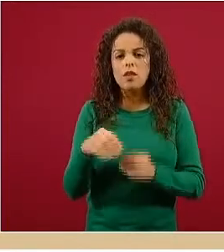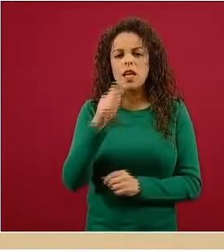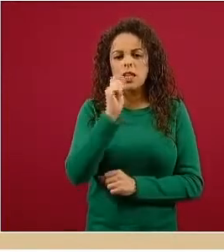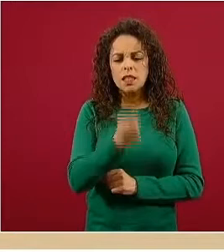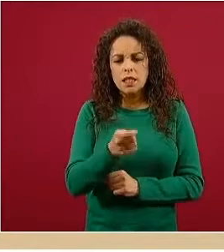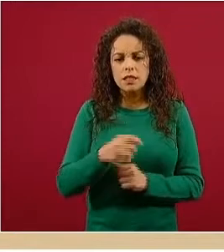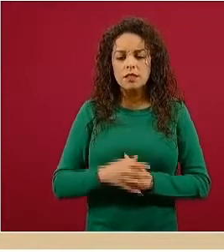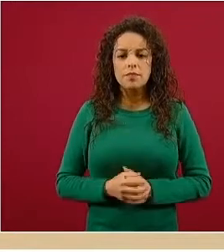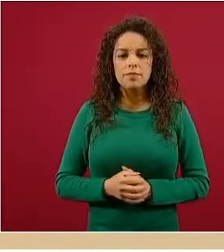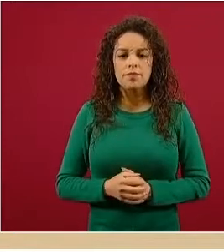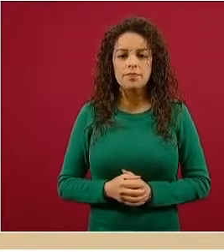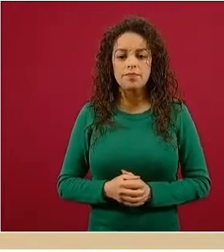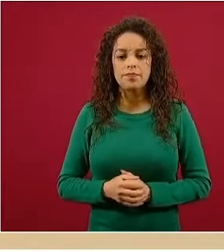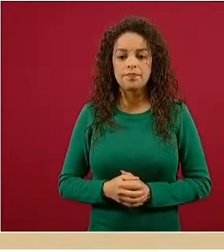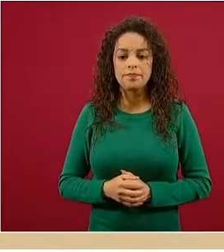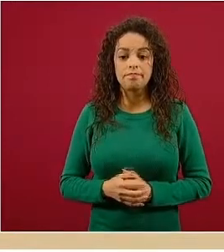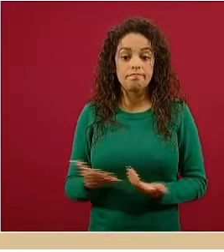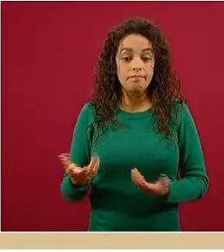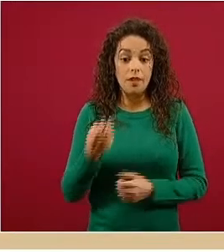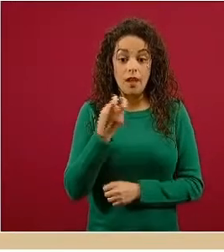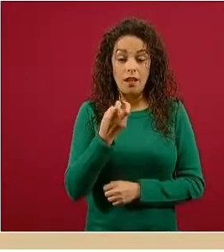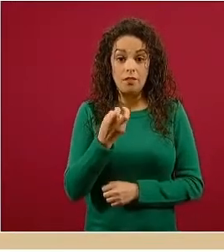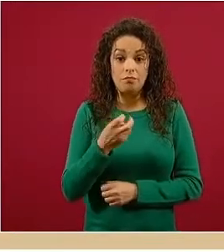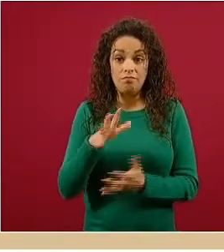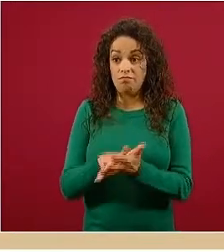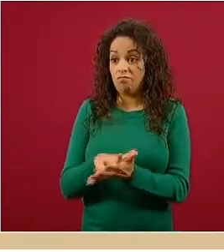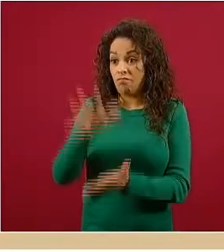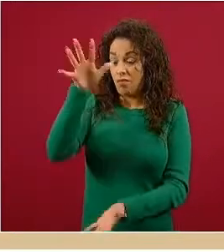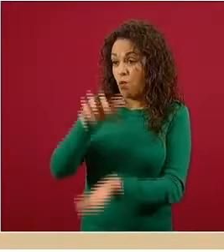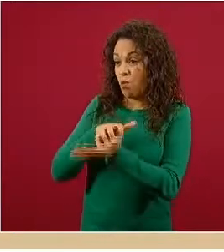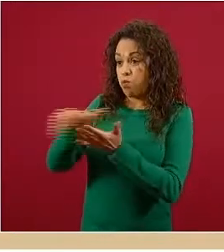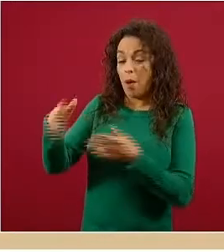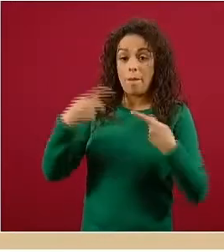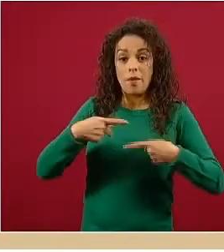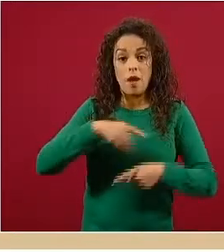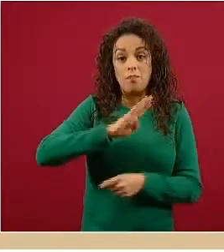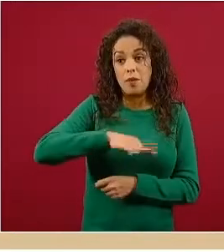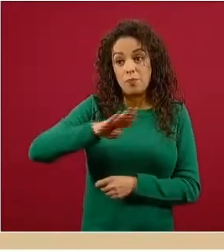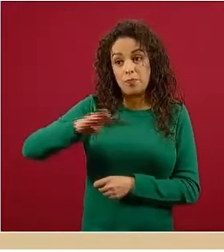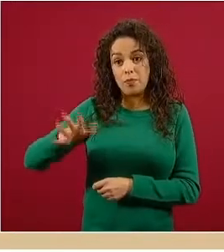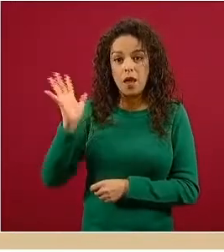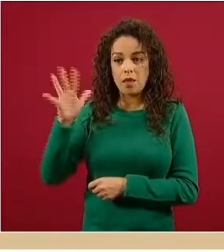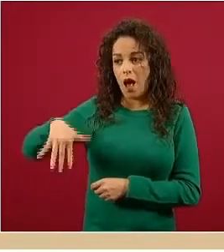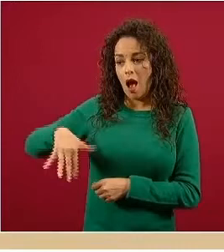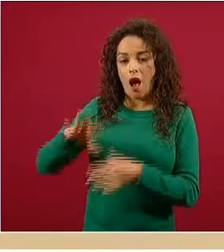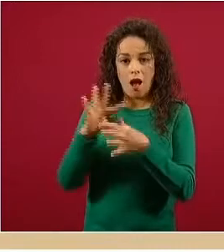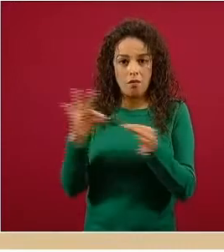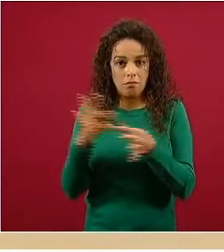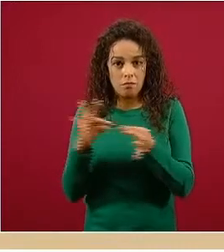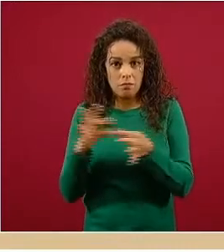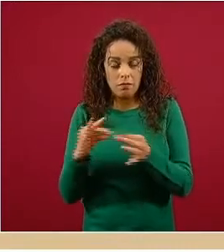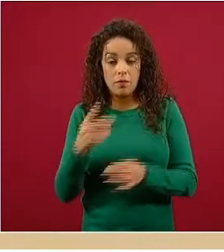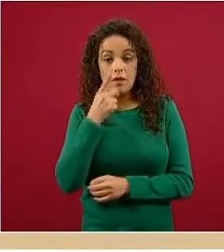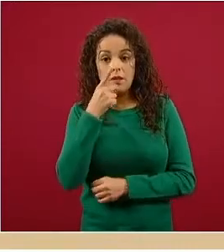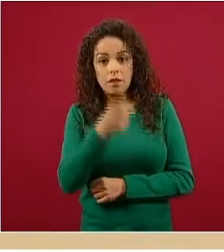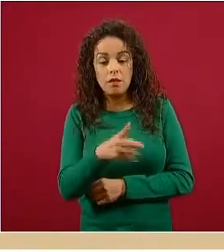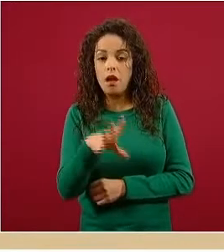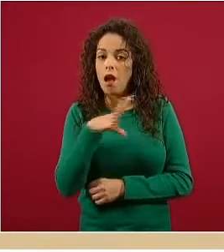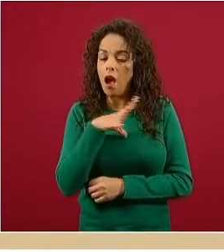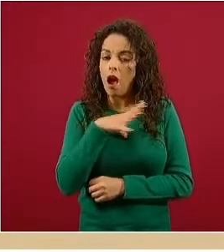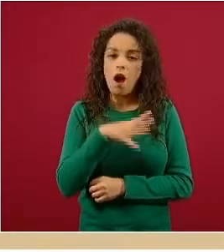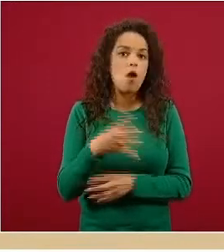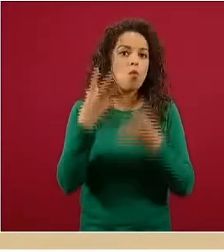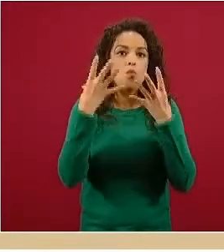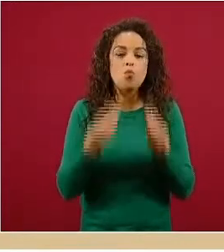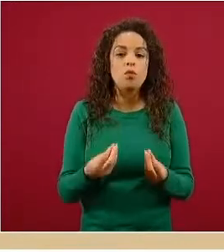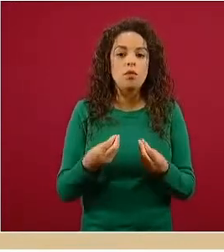carga en nosotros. Y por supuesto, esto generó en nosotros, además de una respuesta física en quienes tenían